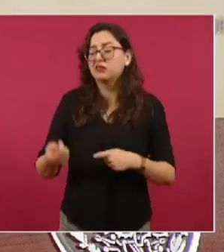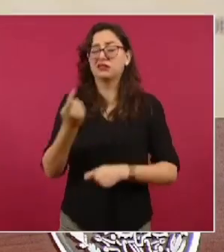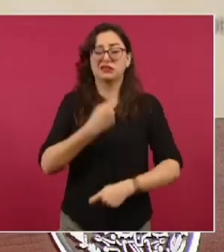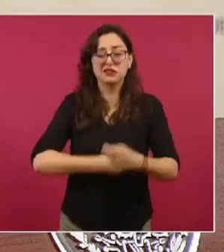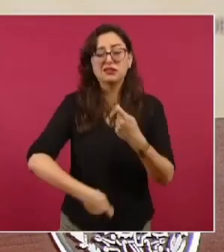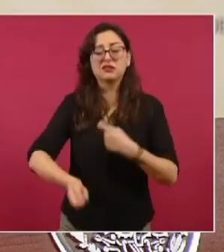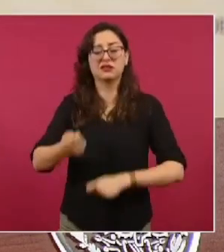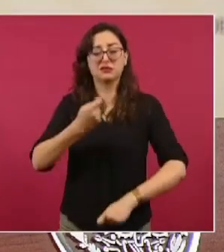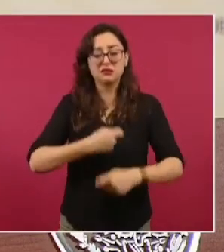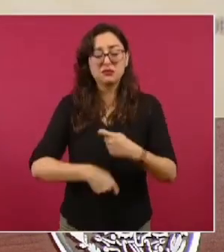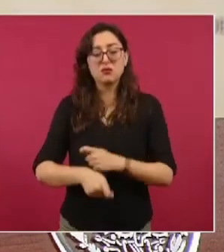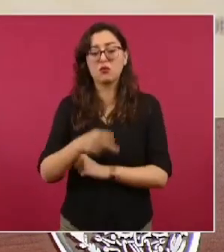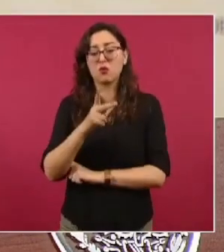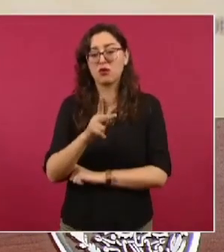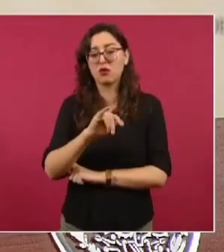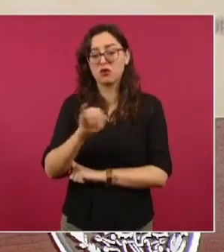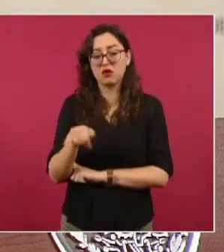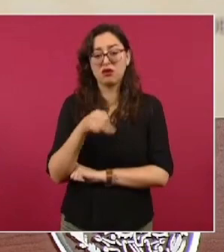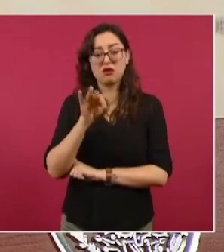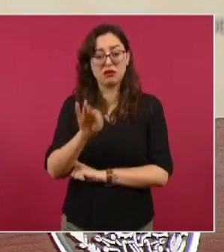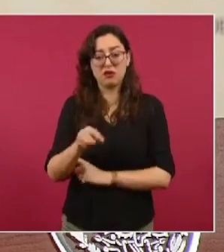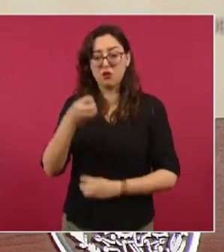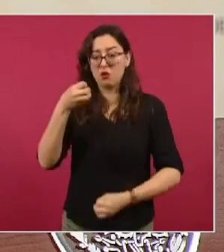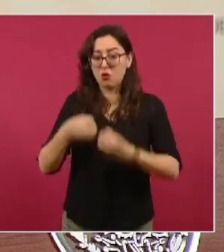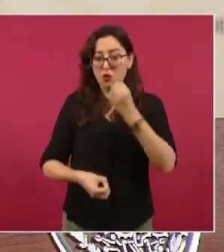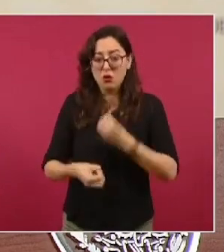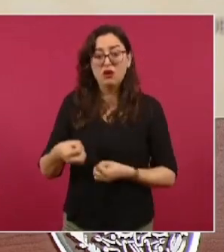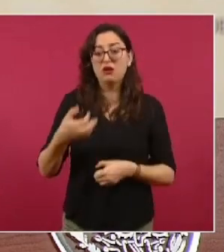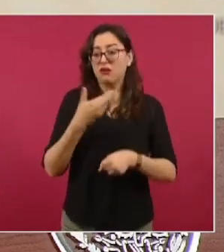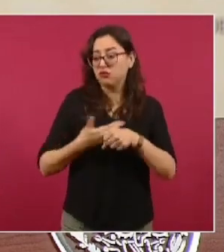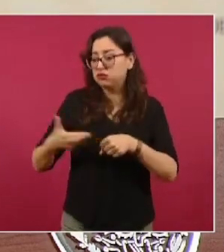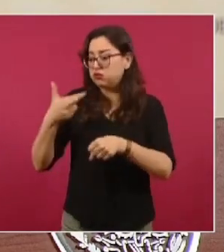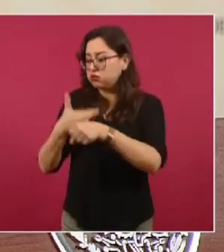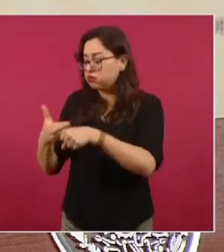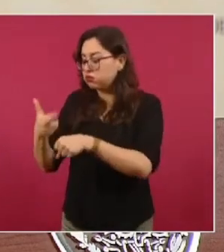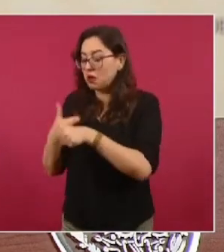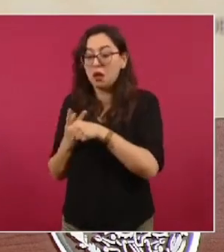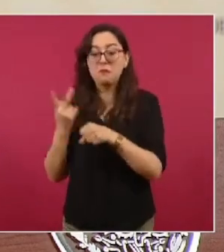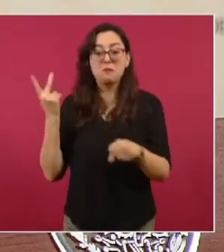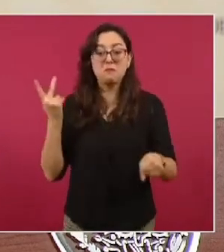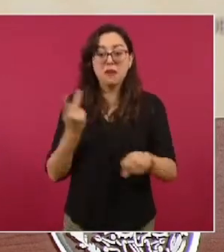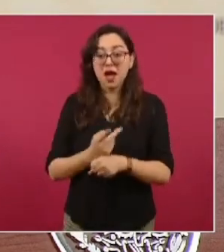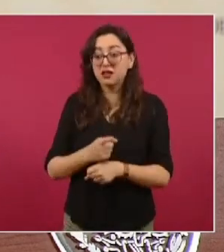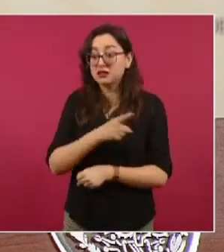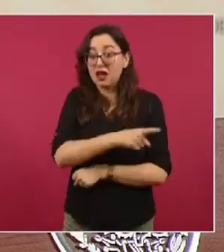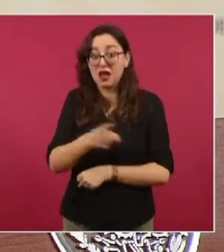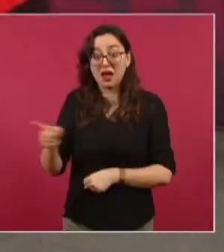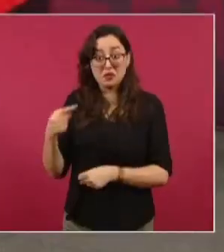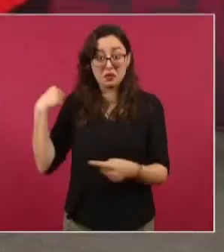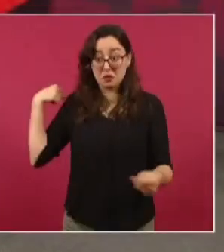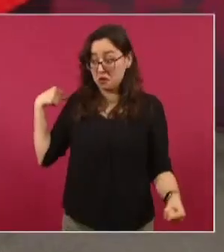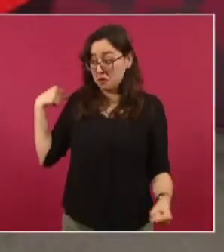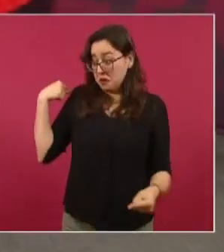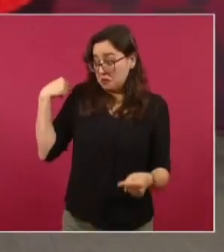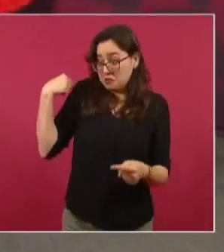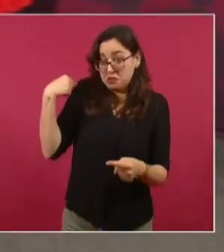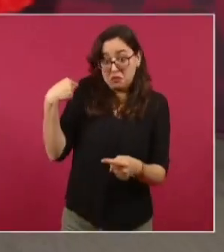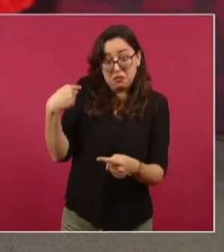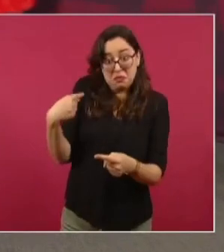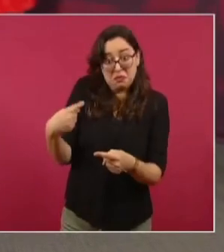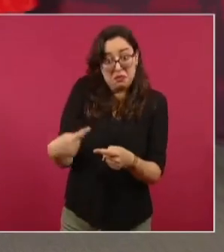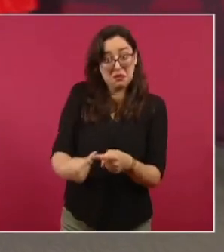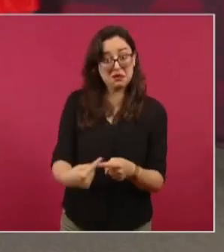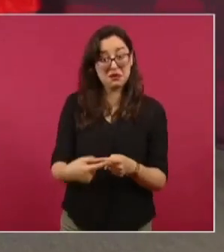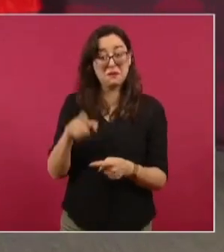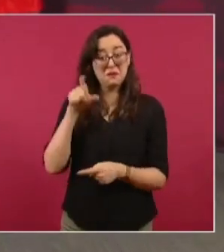pero en algunos casos no hay sentencia en otros casos este que